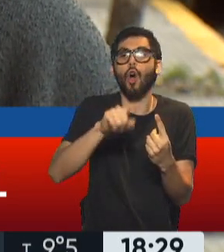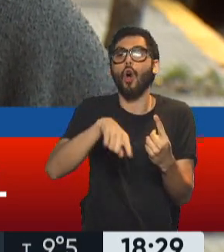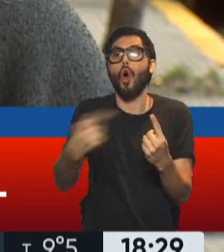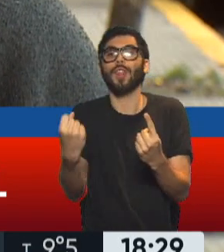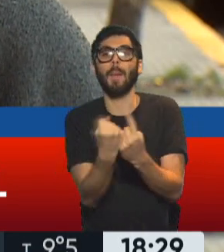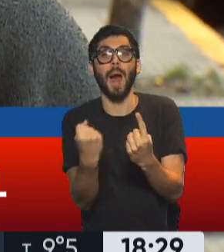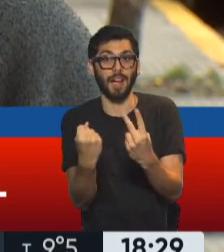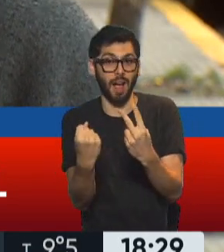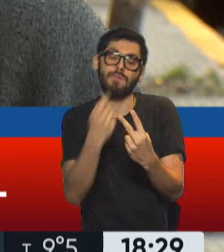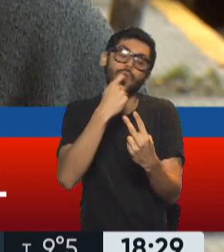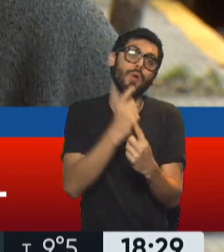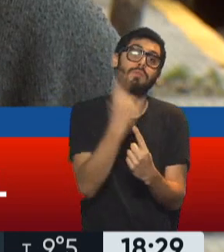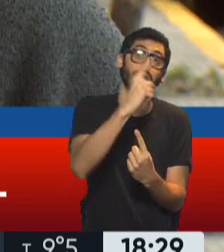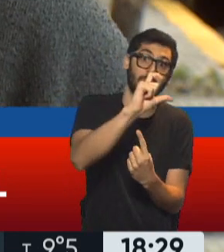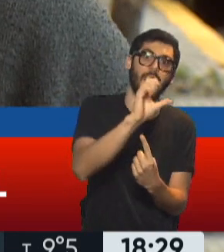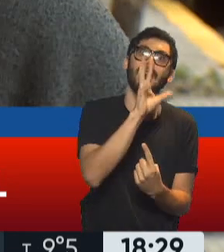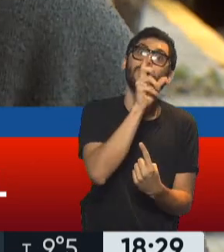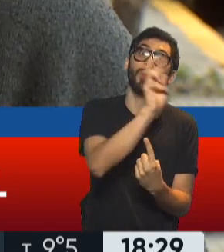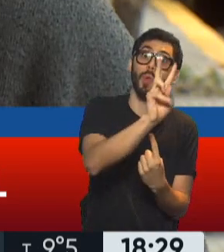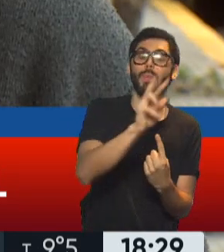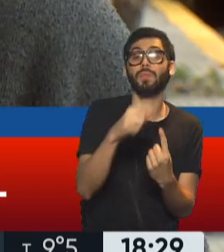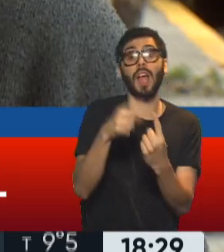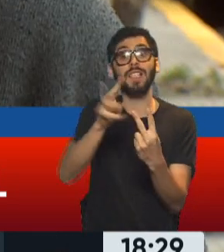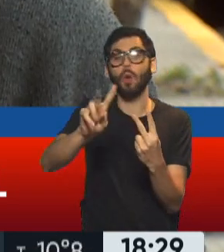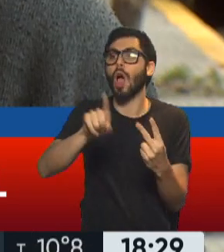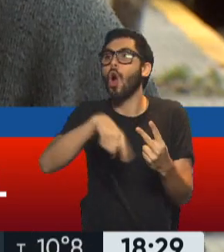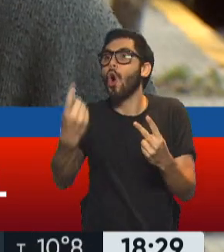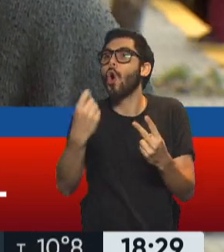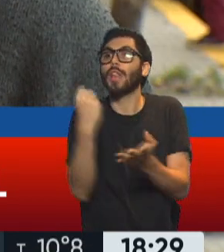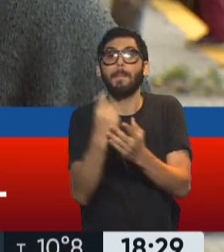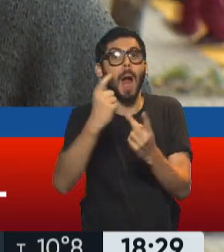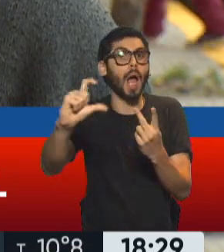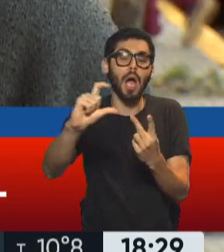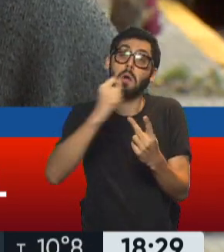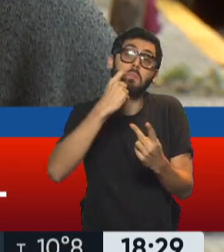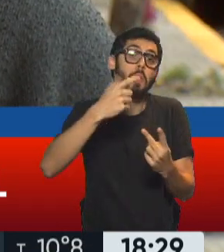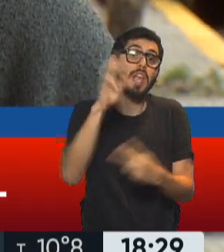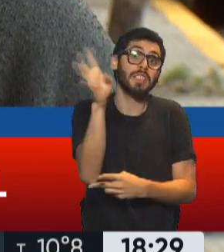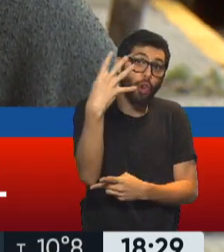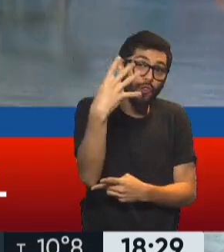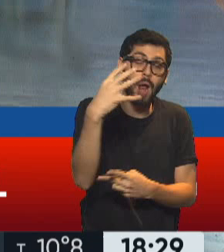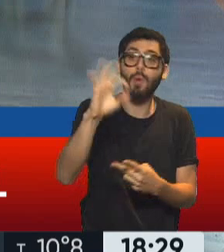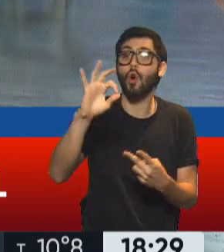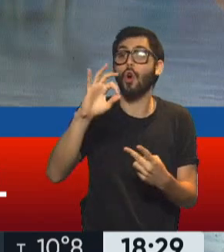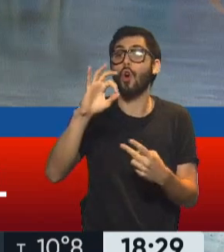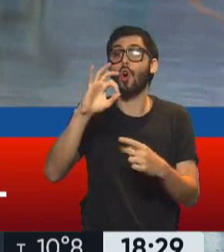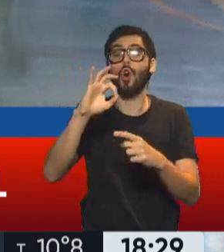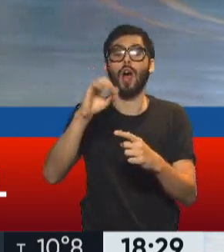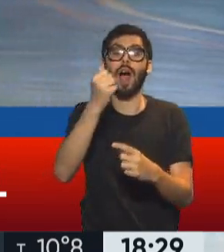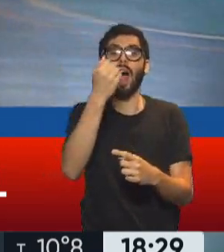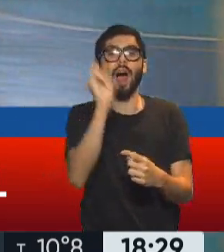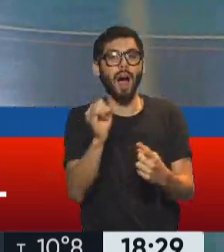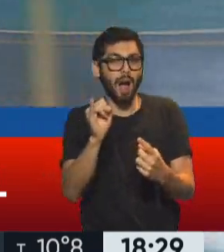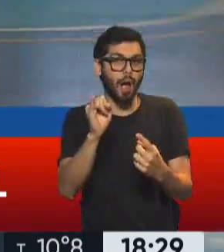decir, primera dosis de Sputnik con una segunda dosis de otra vacuna disponible, que podría ser Sinopharm, Oxford-AstraZeneca